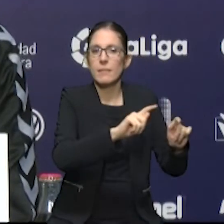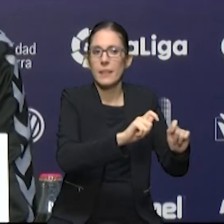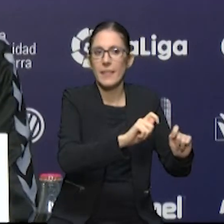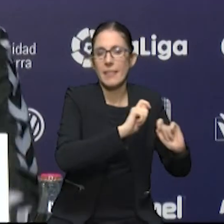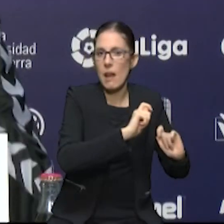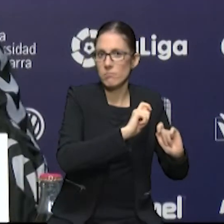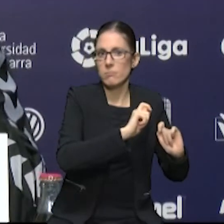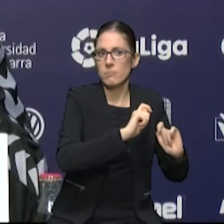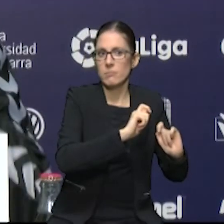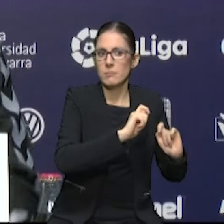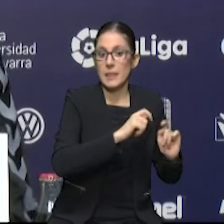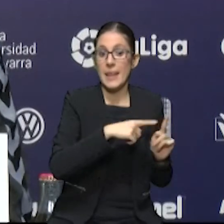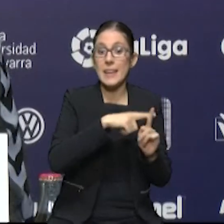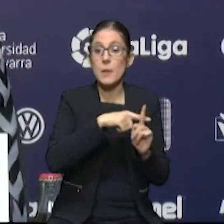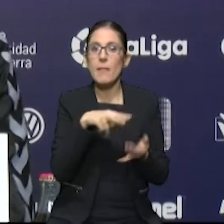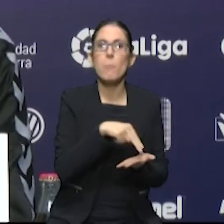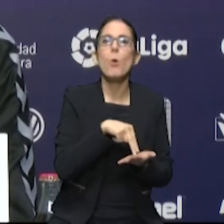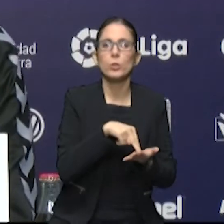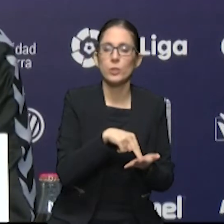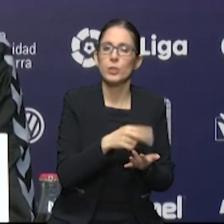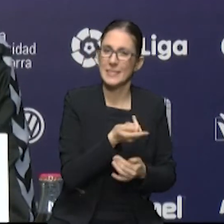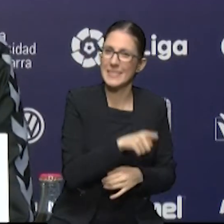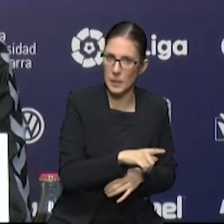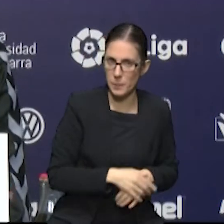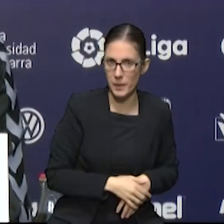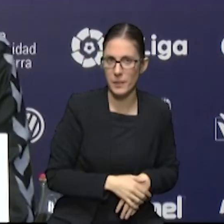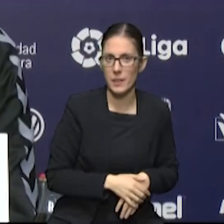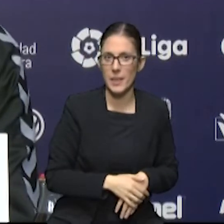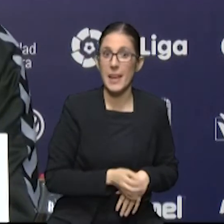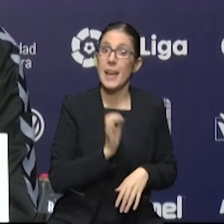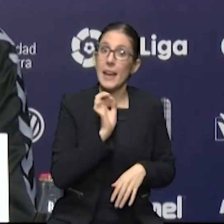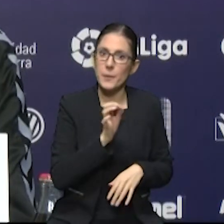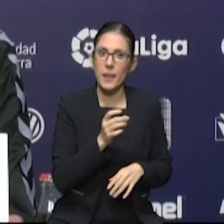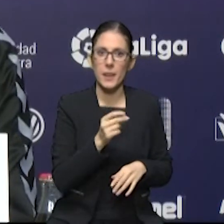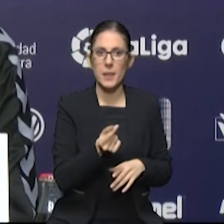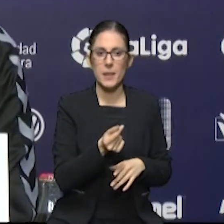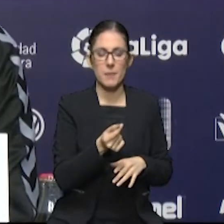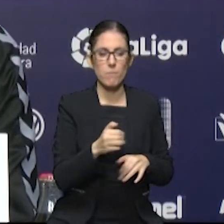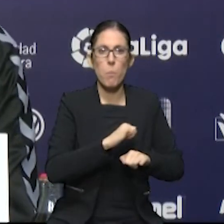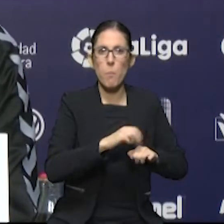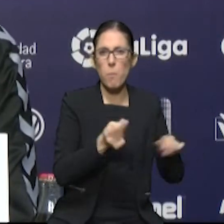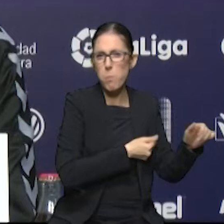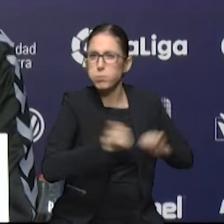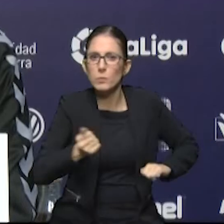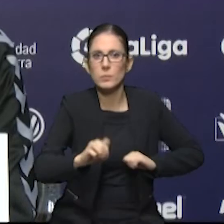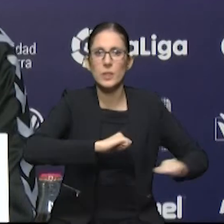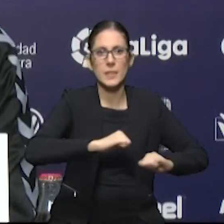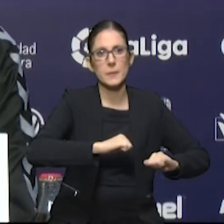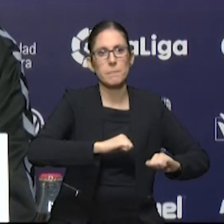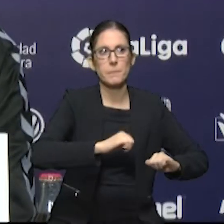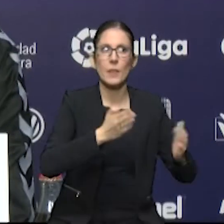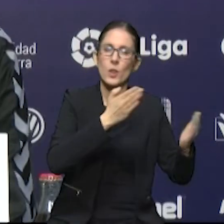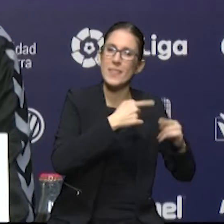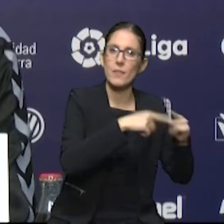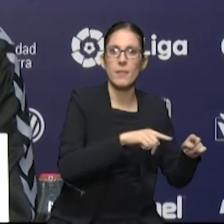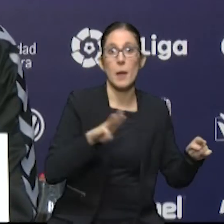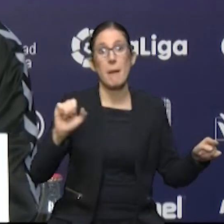a nivel posicional también. Y luego no tiene el recorrido, no tiene ese arranque, no tiene esa explosividad que tiene Pervis. Entonces, bueno, más